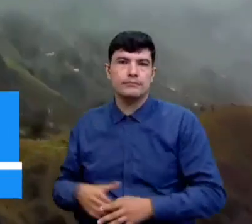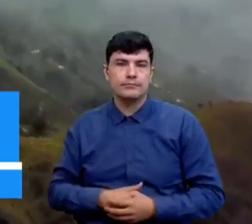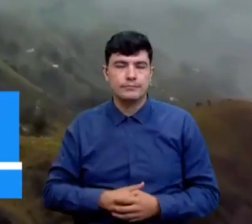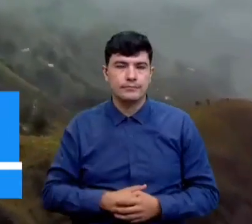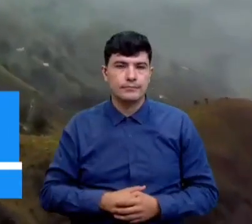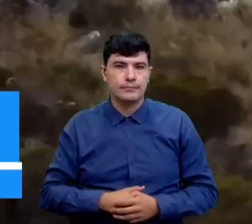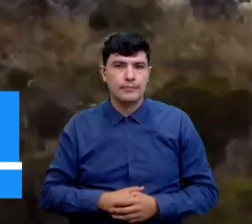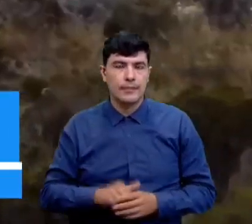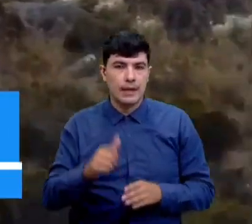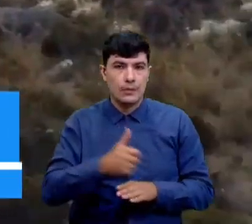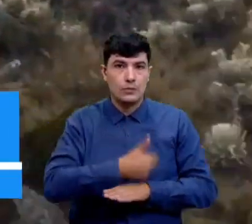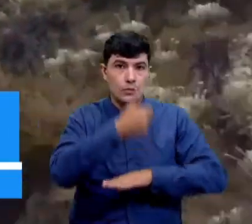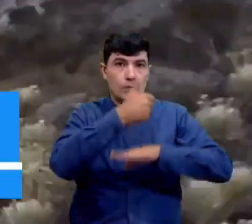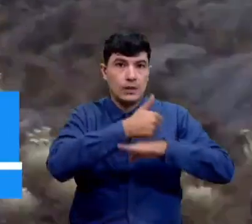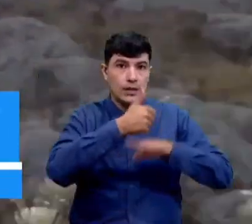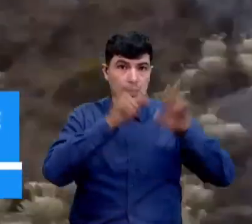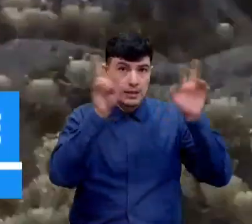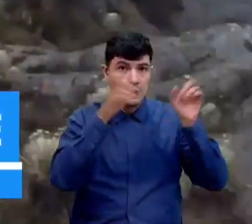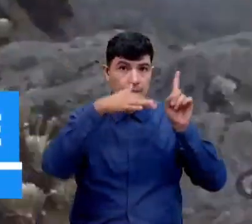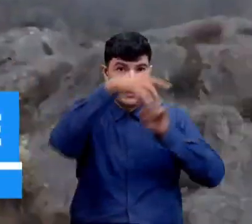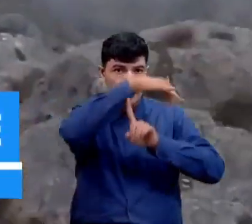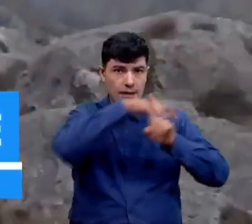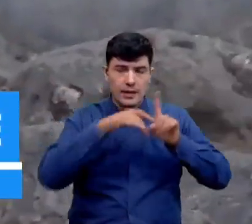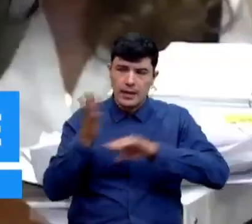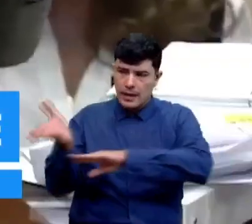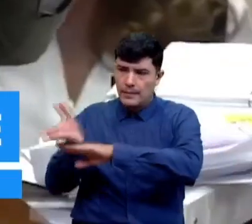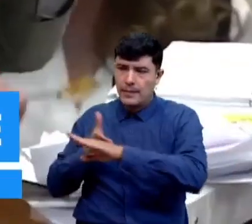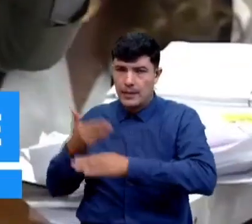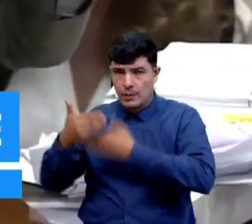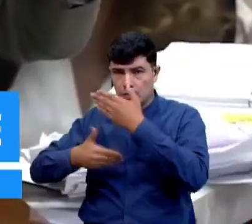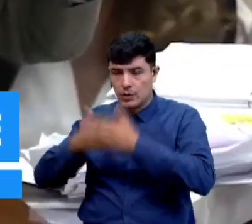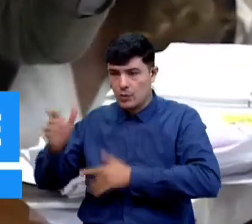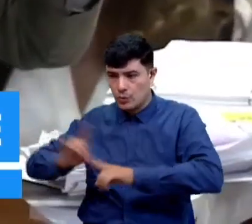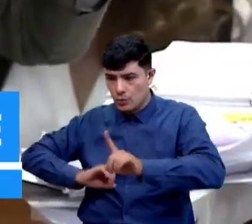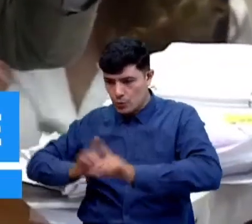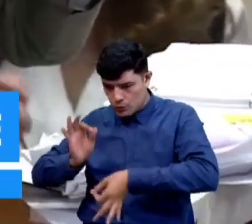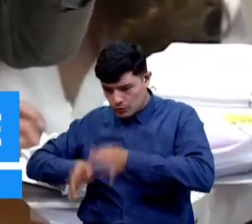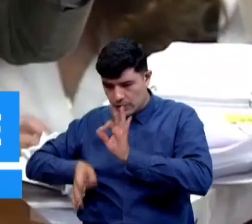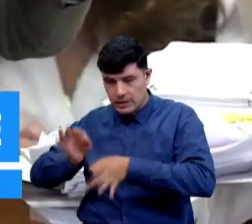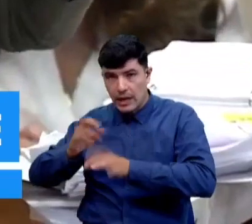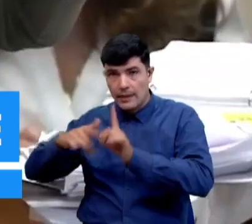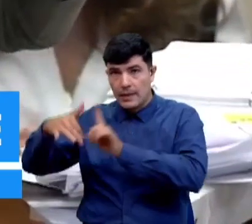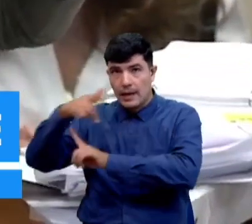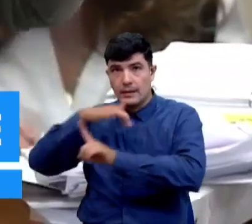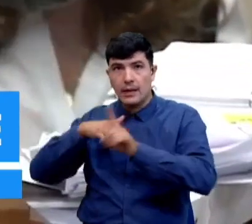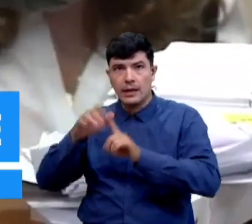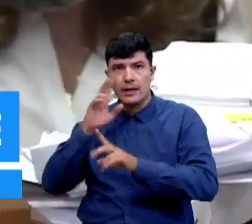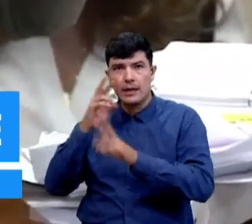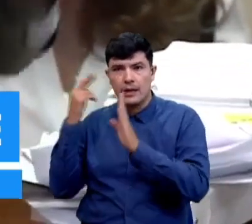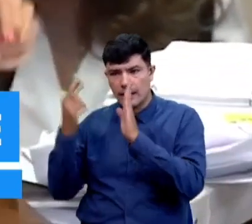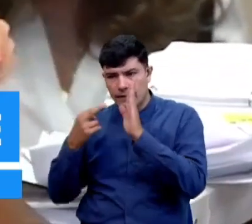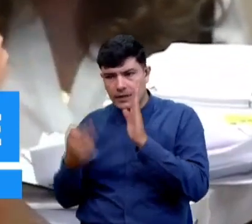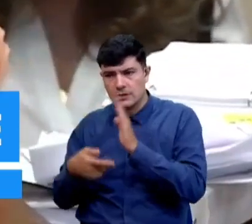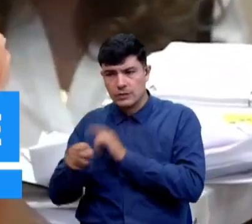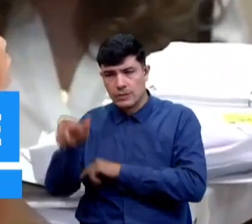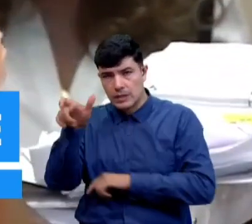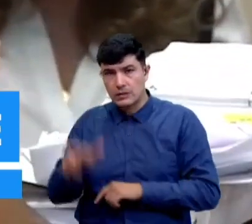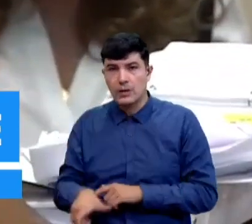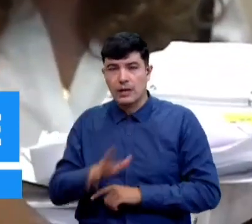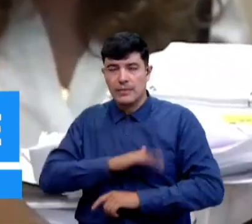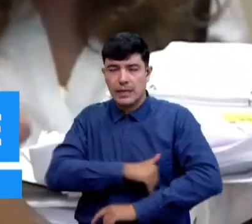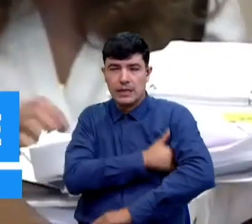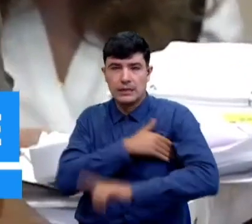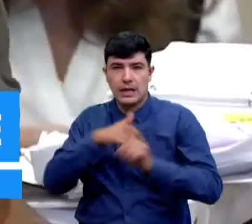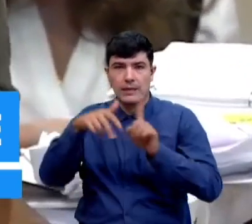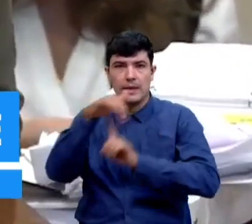ambientales solicitó al tribunal administrativo de Santander que evalúe si la ministra de ambiente Susana muhammad incurrió en un incidente